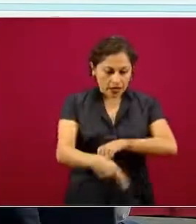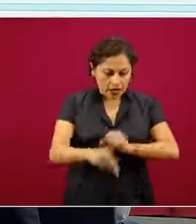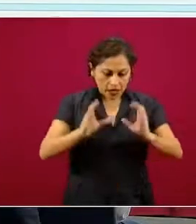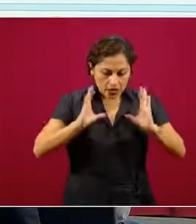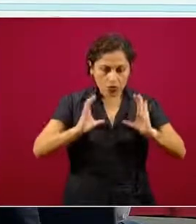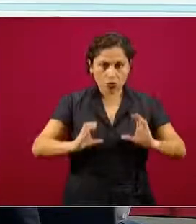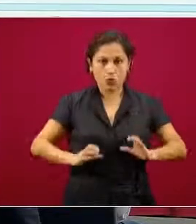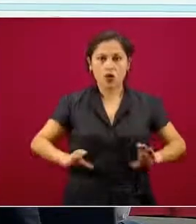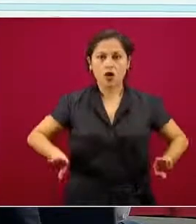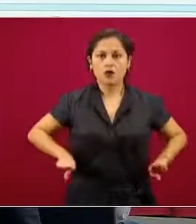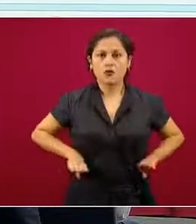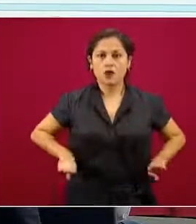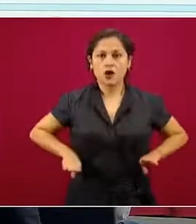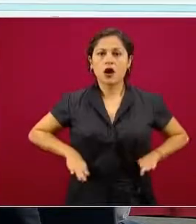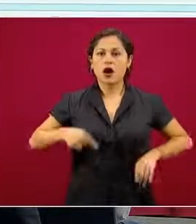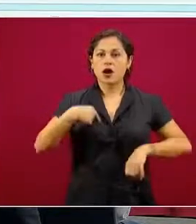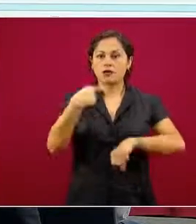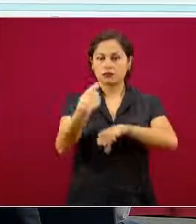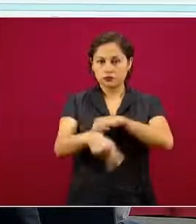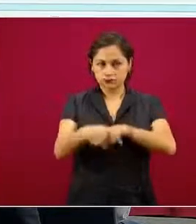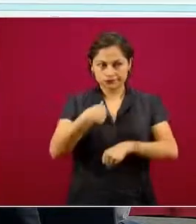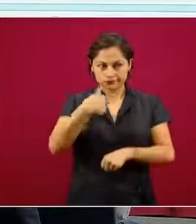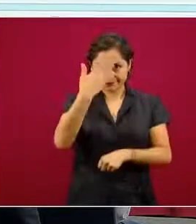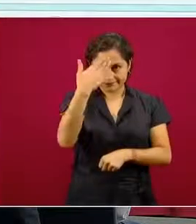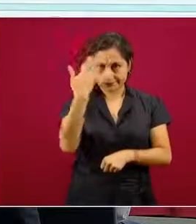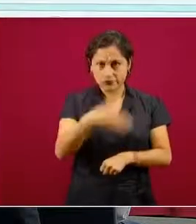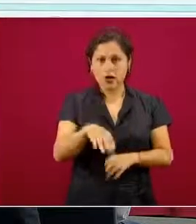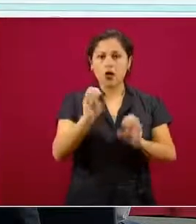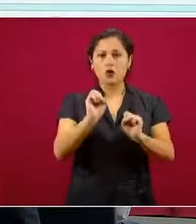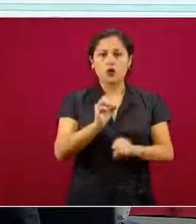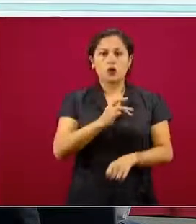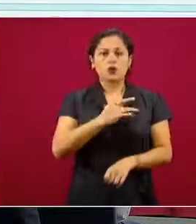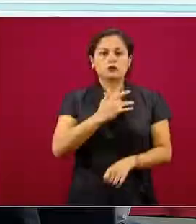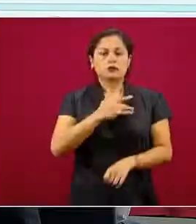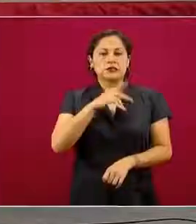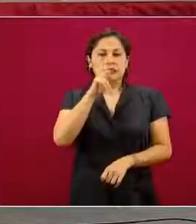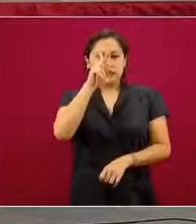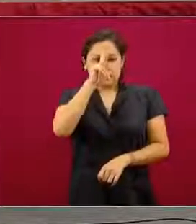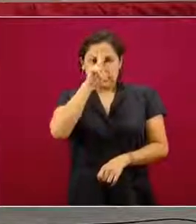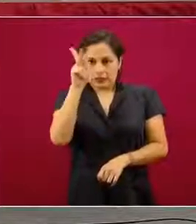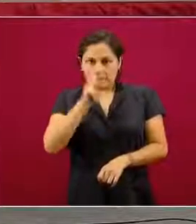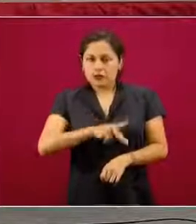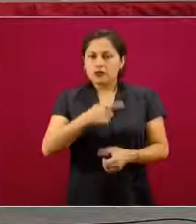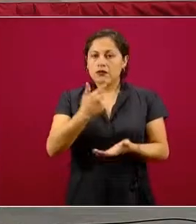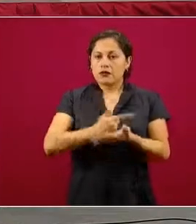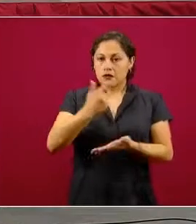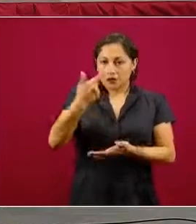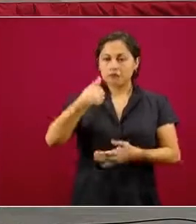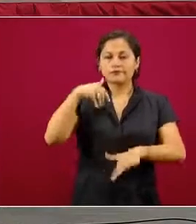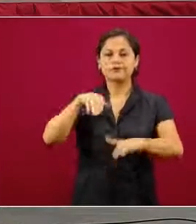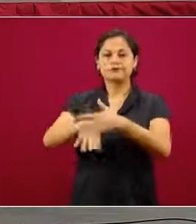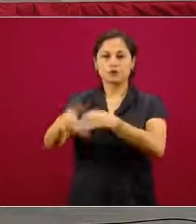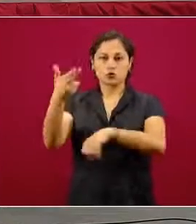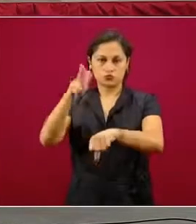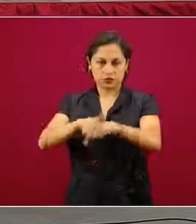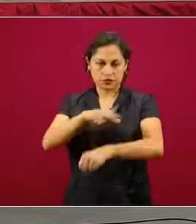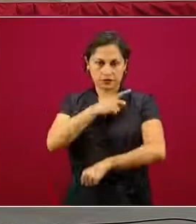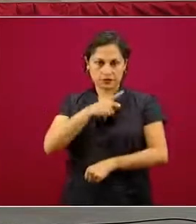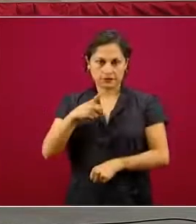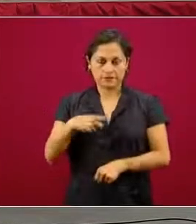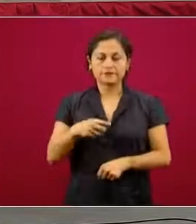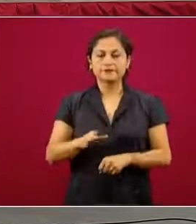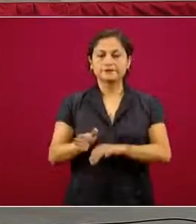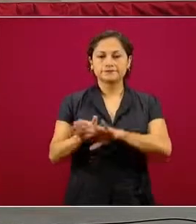evolución empiezo a presentar signos de alarma. En el caso de lo que son centros comerciales y las tiendas